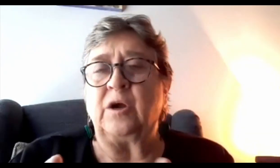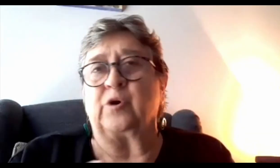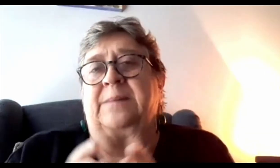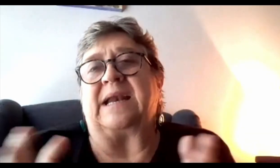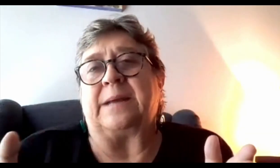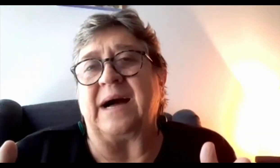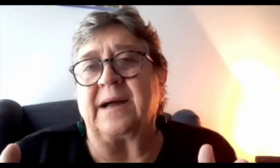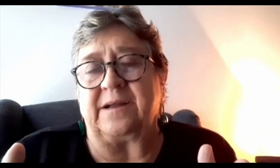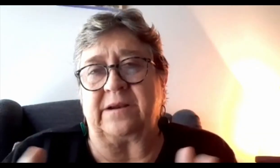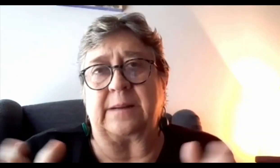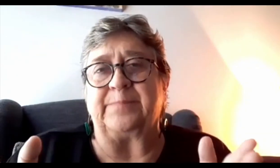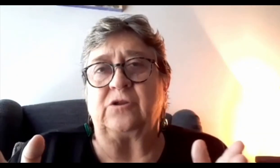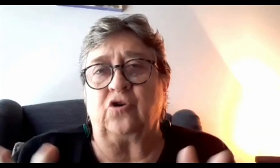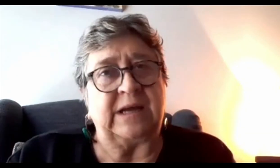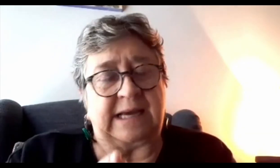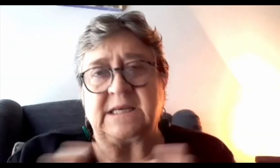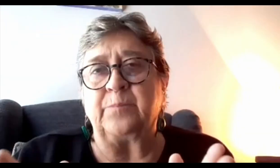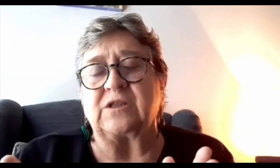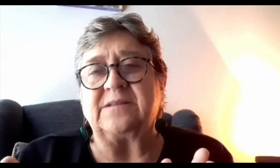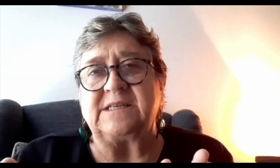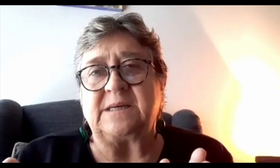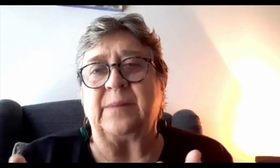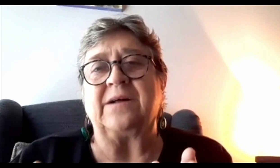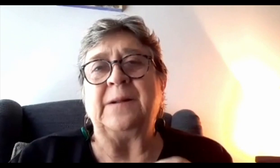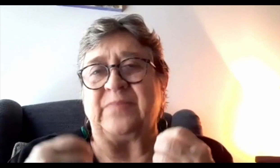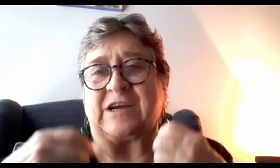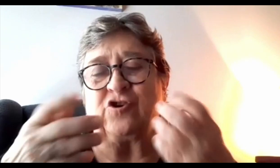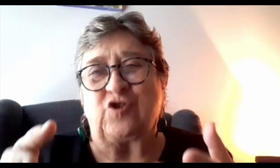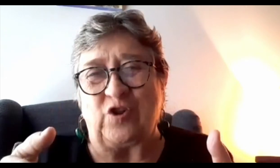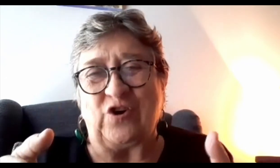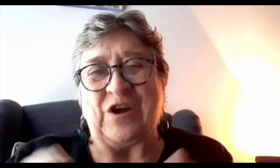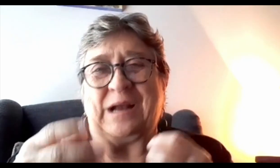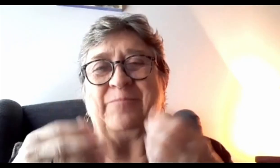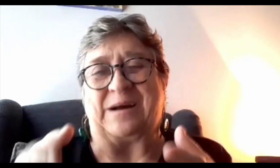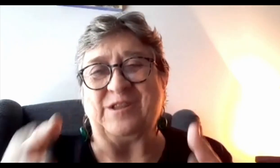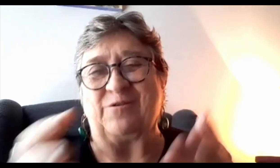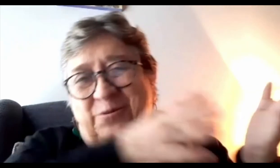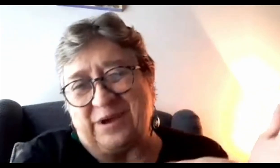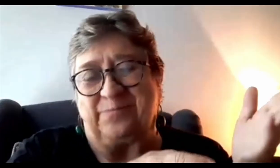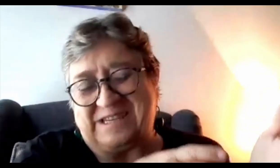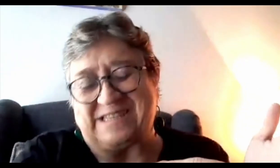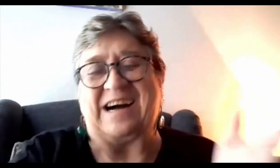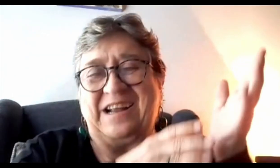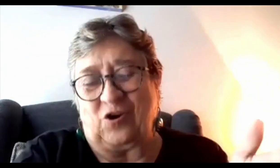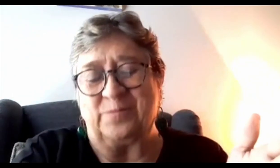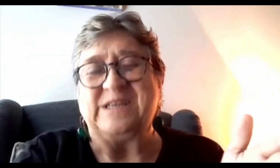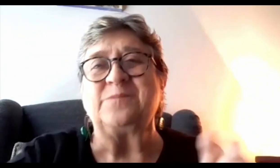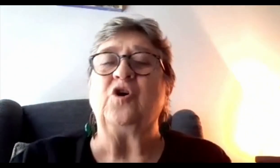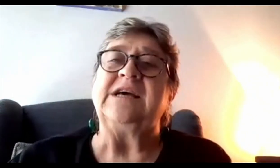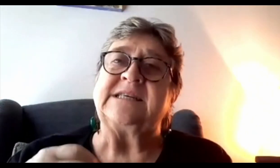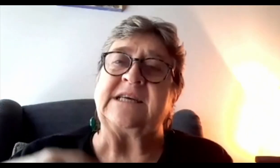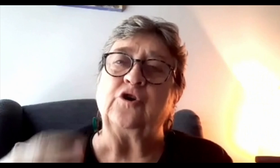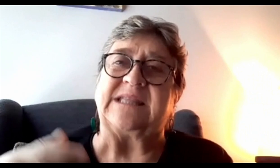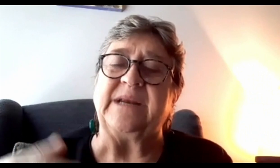central, porque además la imagen, repito, es importantísima, de que no todo el Parlamento Europeo piensa lo